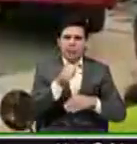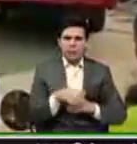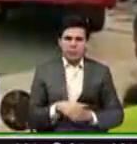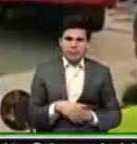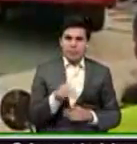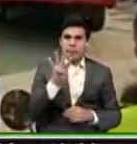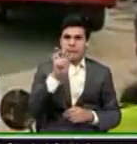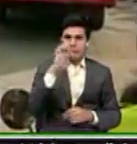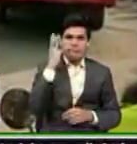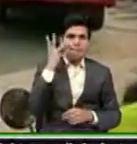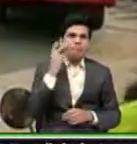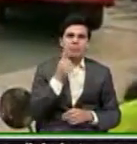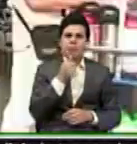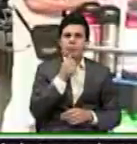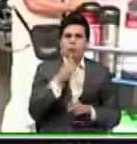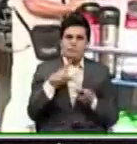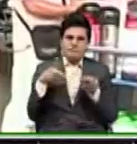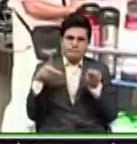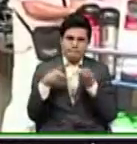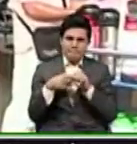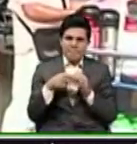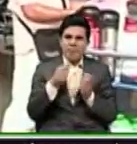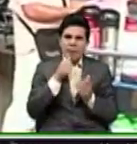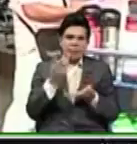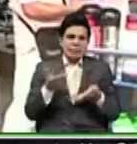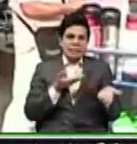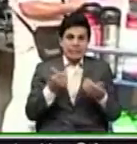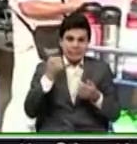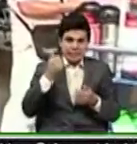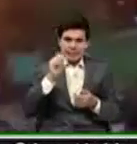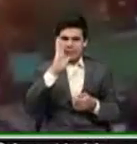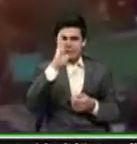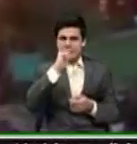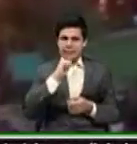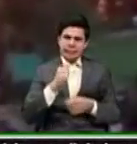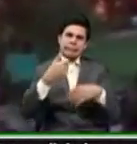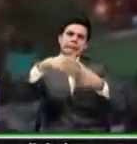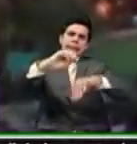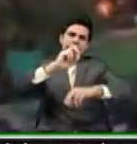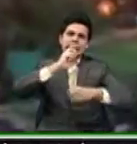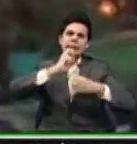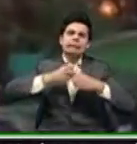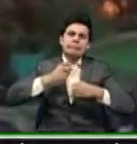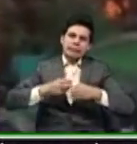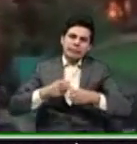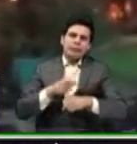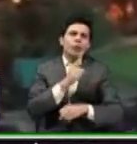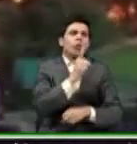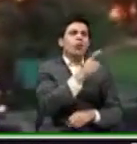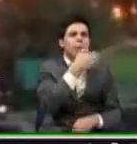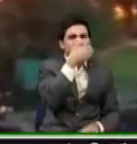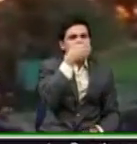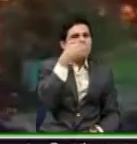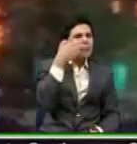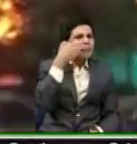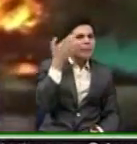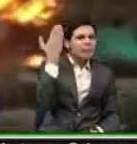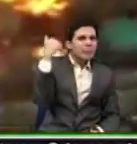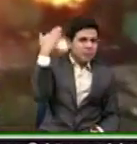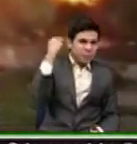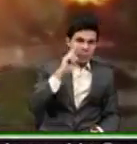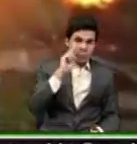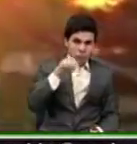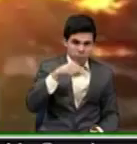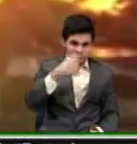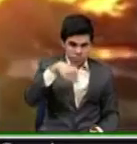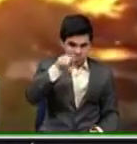9 días cumplen ya los habitantes de Tibú sin el servicio de agua potable, esto generado por el atentado terrorista el pasado 16 de junio en horas de la